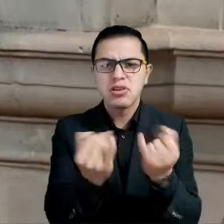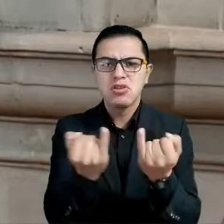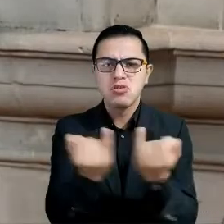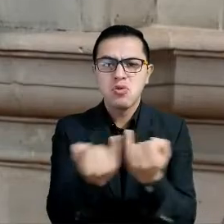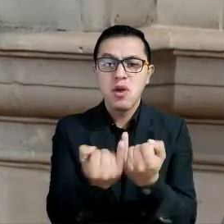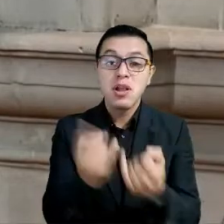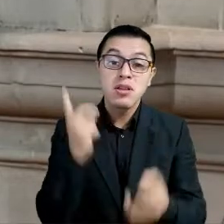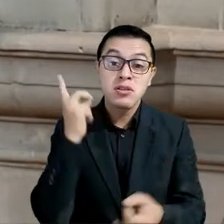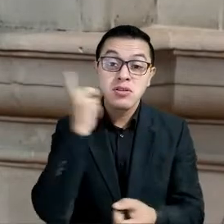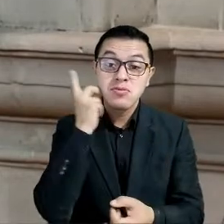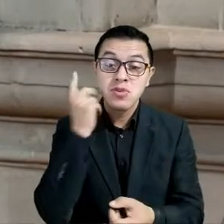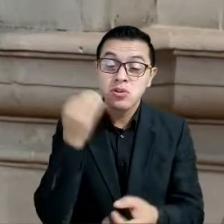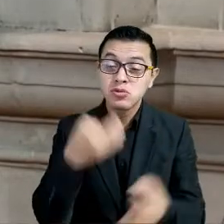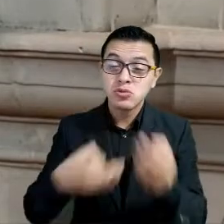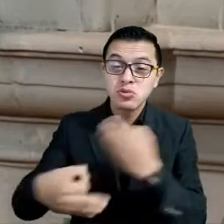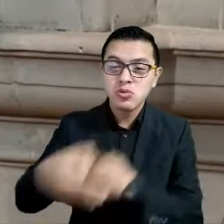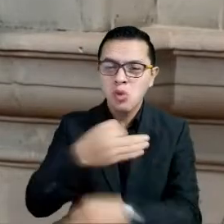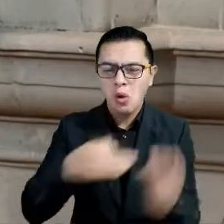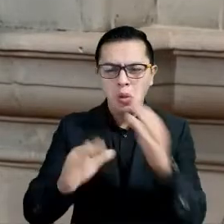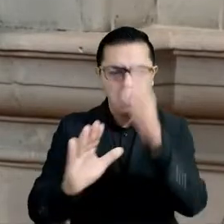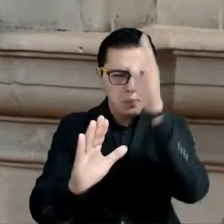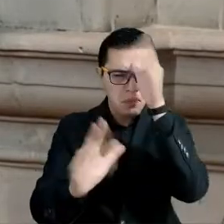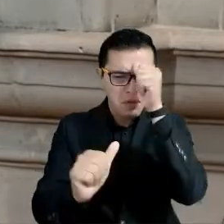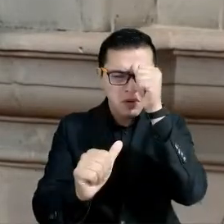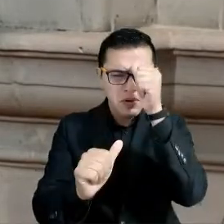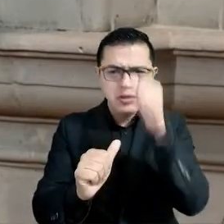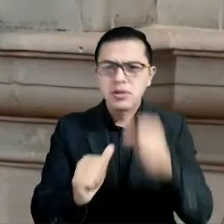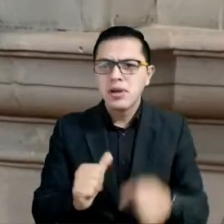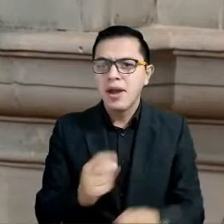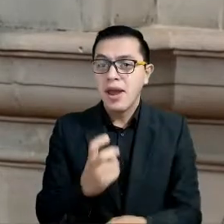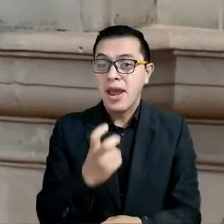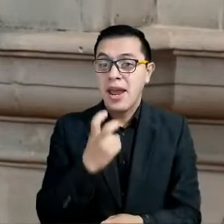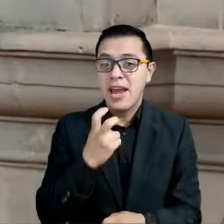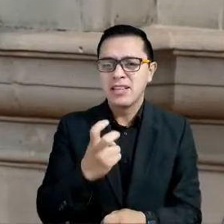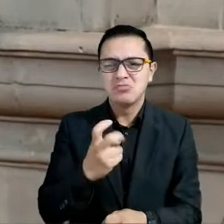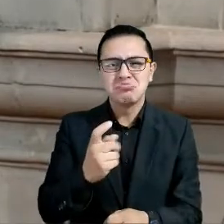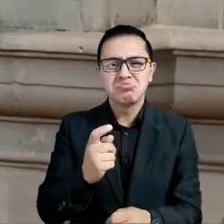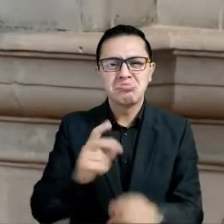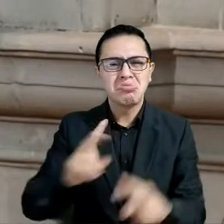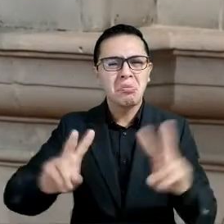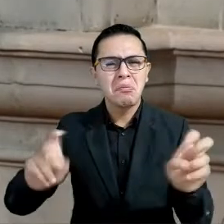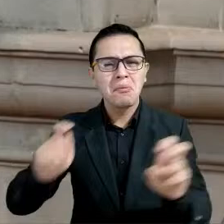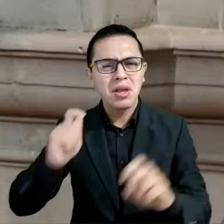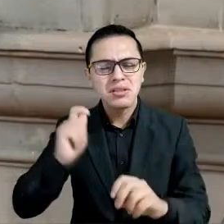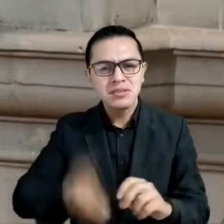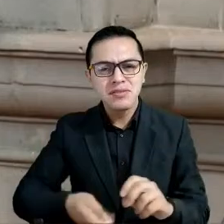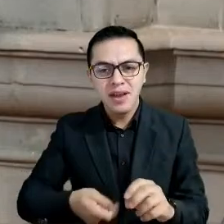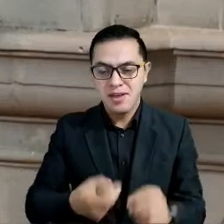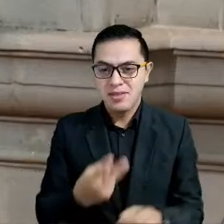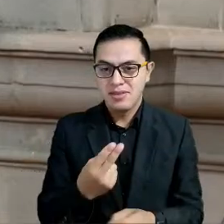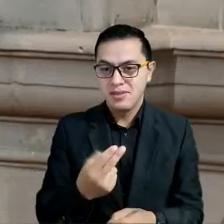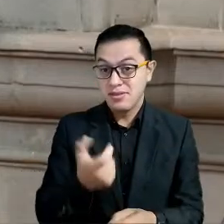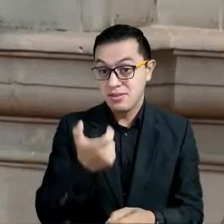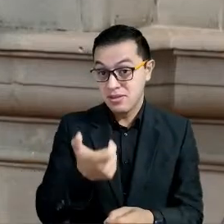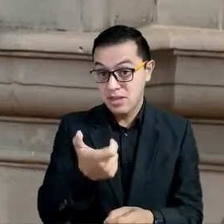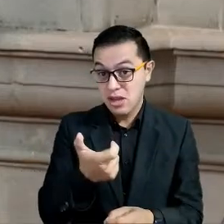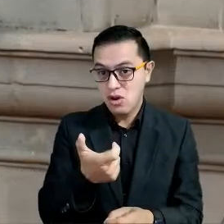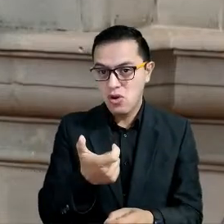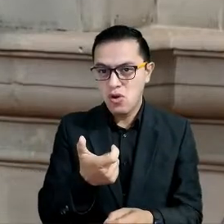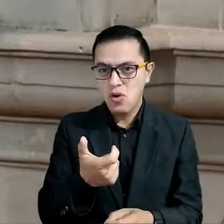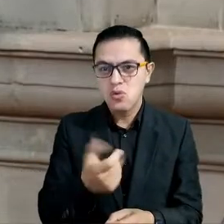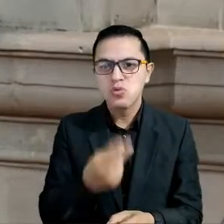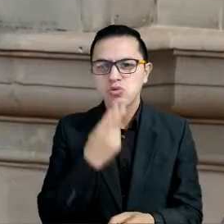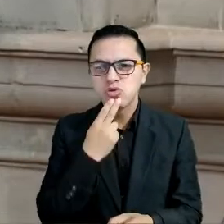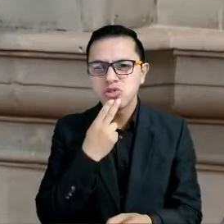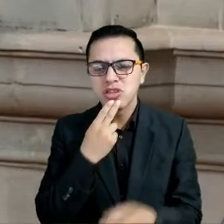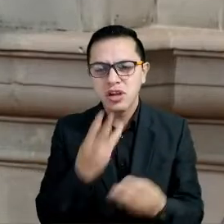legisladores, y que habla primero de cuentas, de que la nueva titular